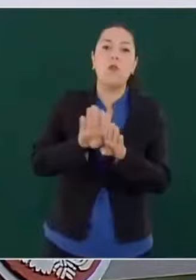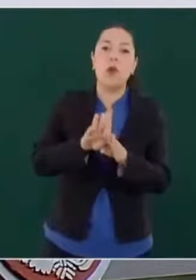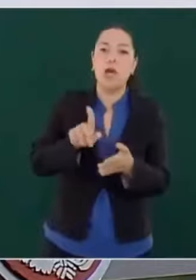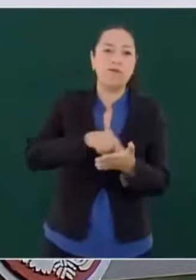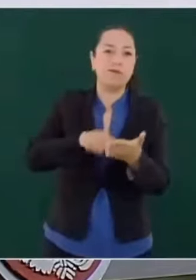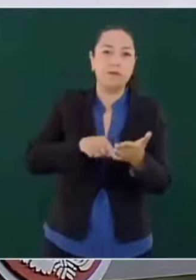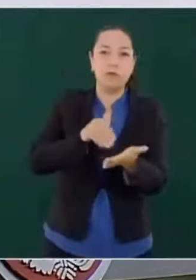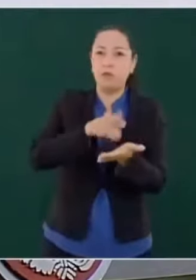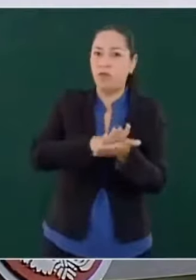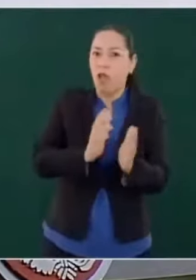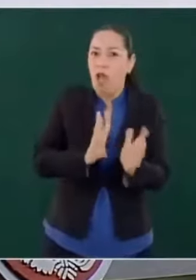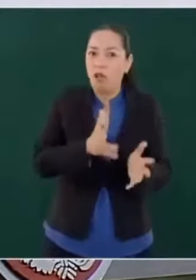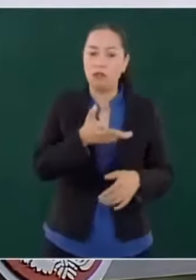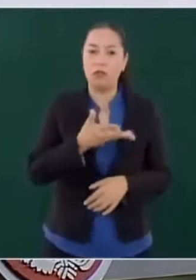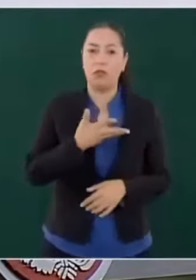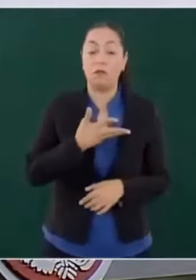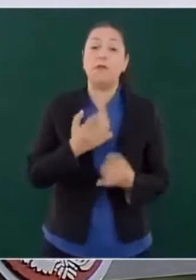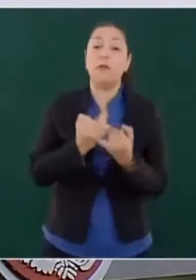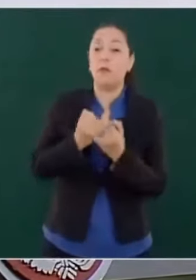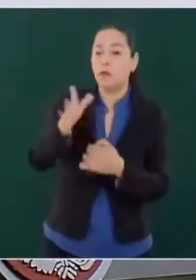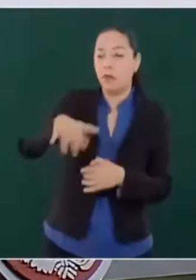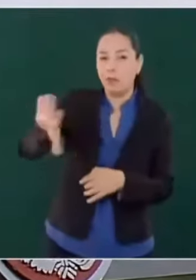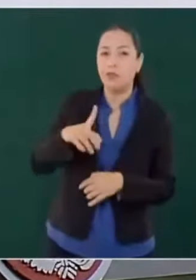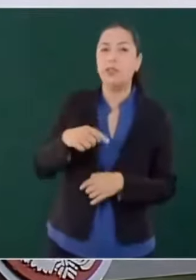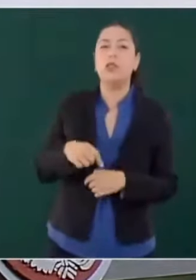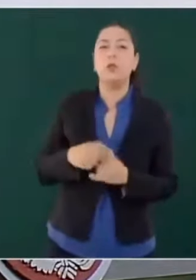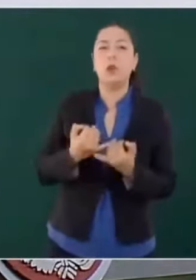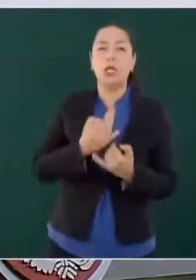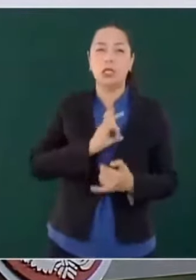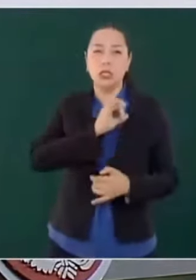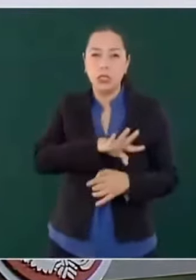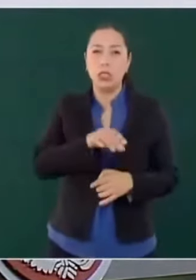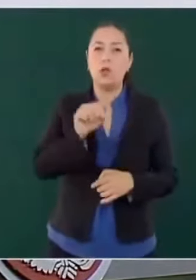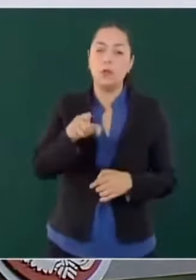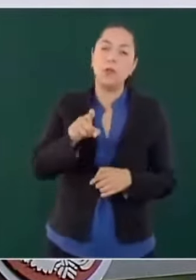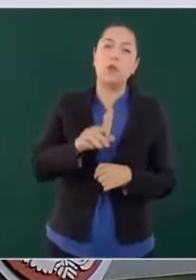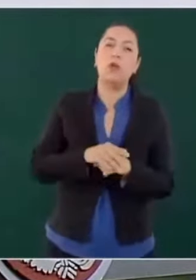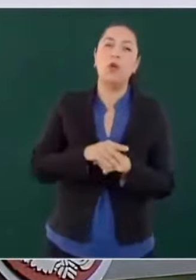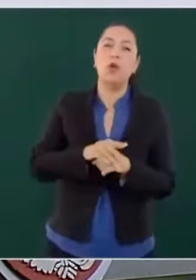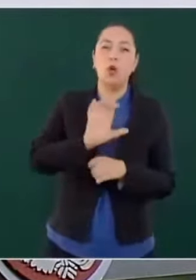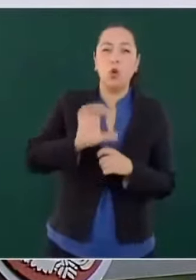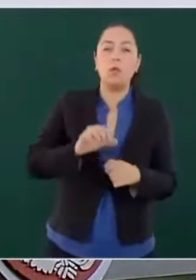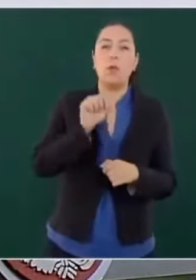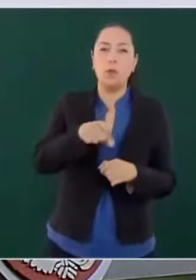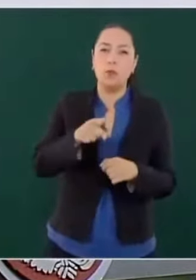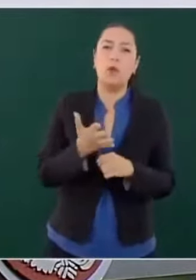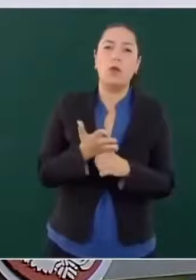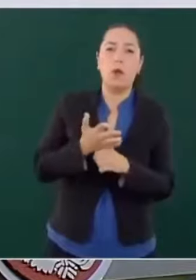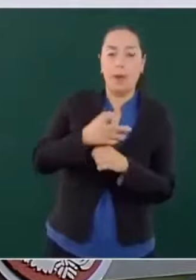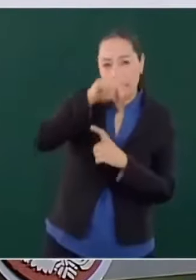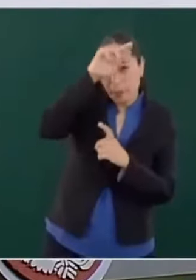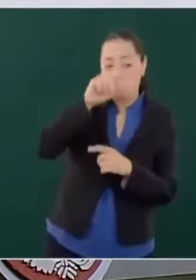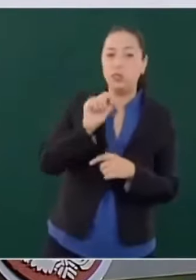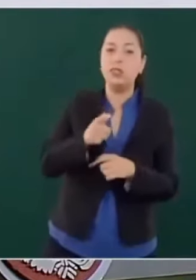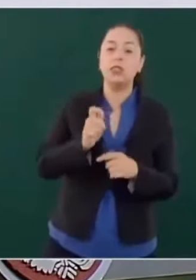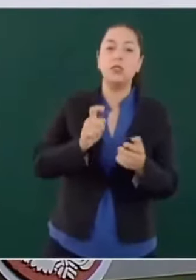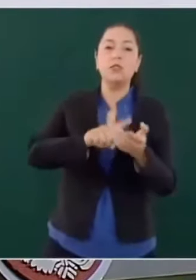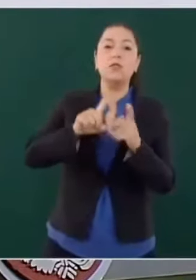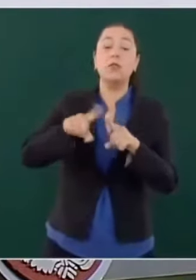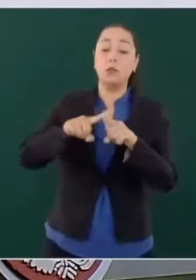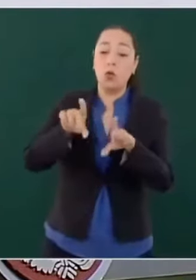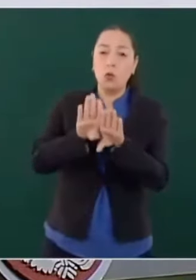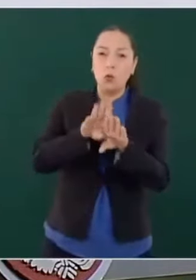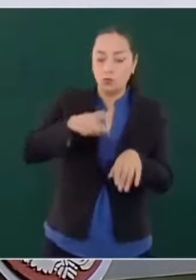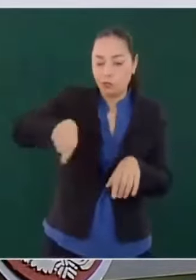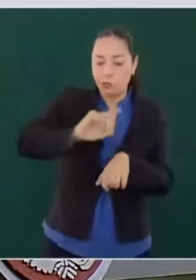Las embajadas de México en Chile, de México en Colombia y de México en Perú están habilitando servicios a la comunidad mexicana en Ecuador,